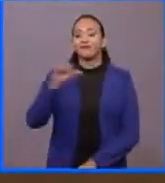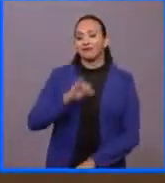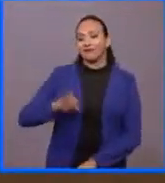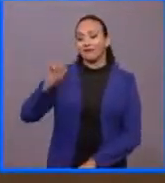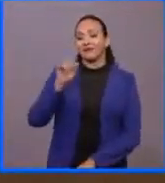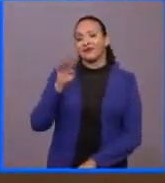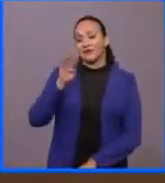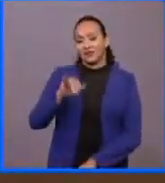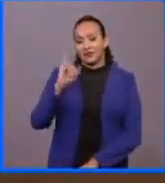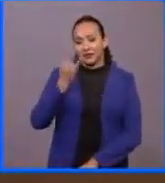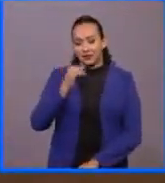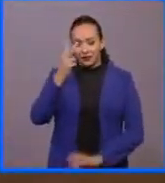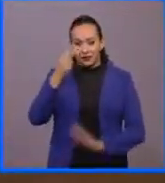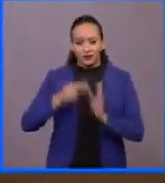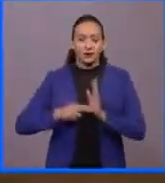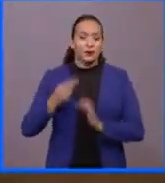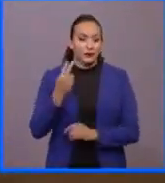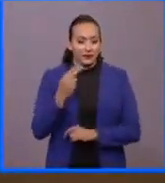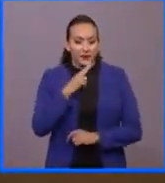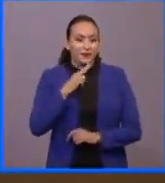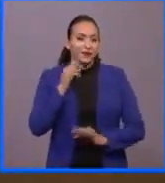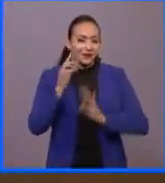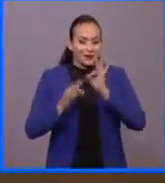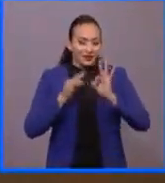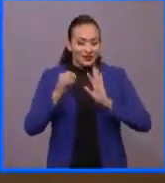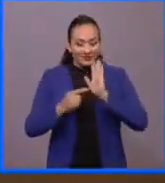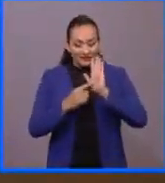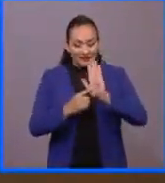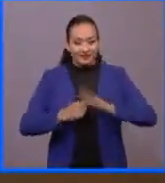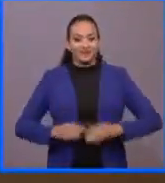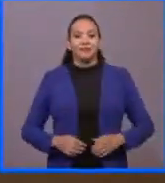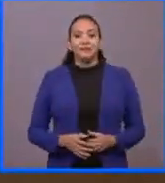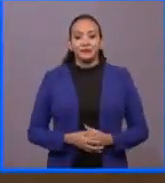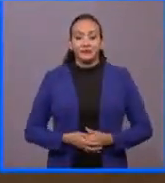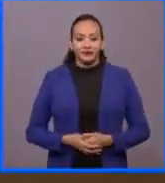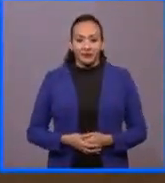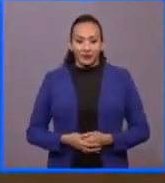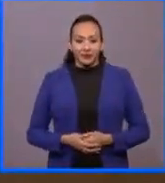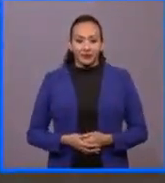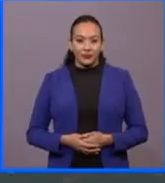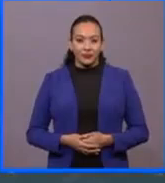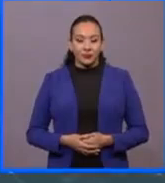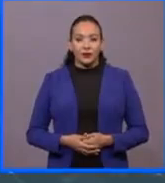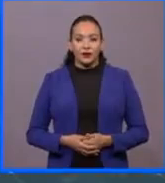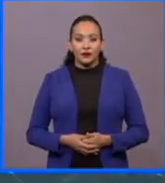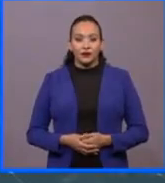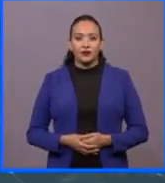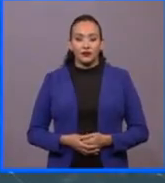Hoy es jueves 19 de junio de 2025 y estas son las noticias.